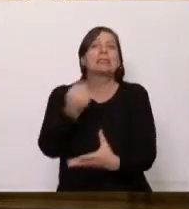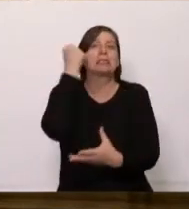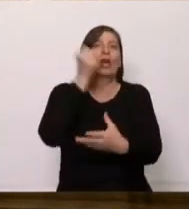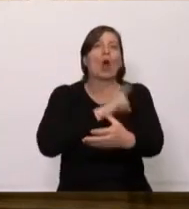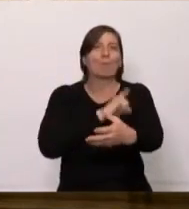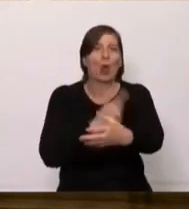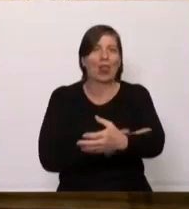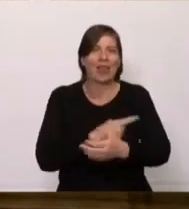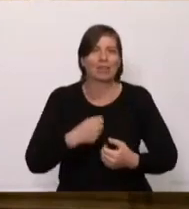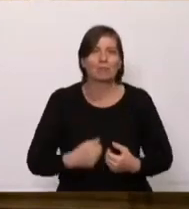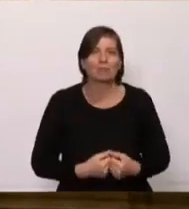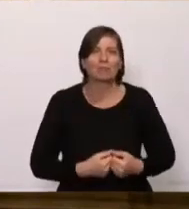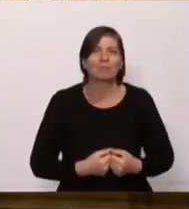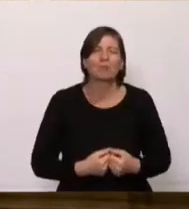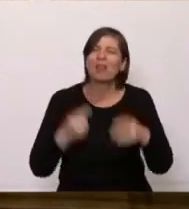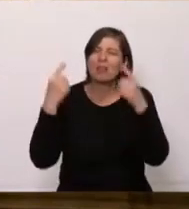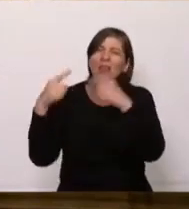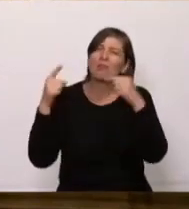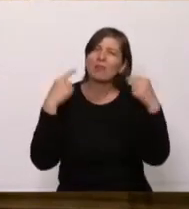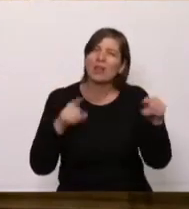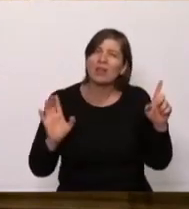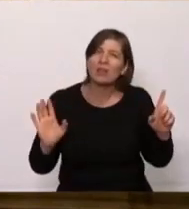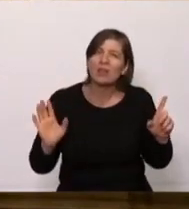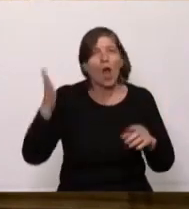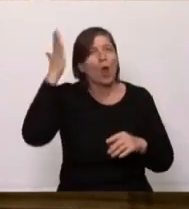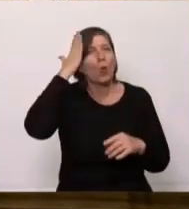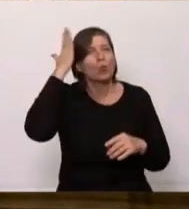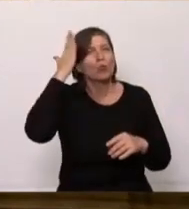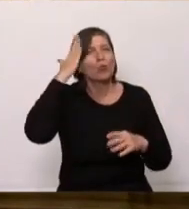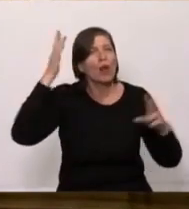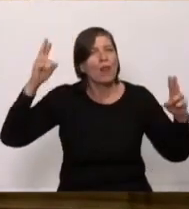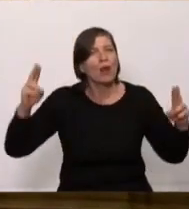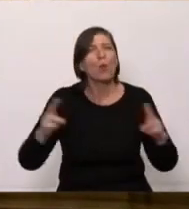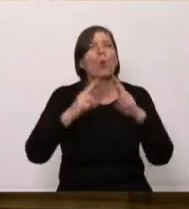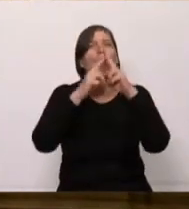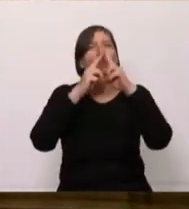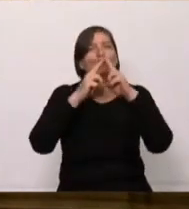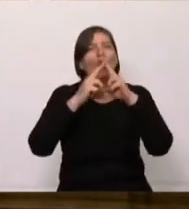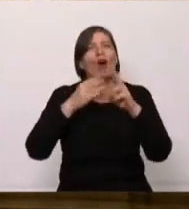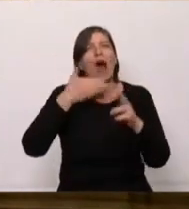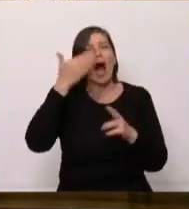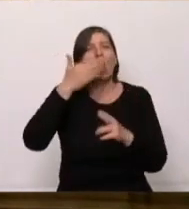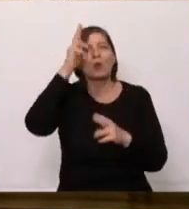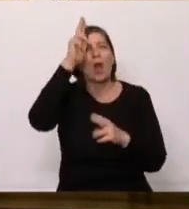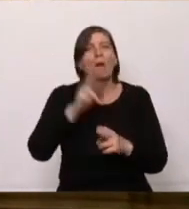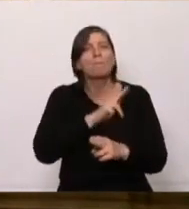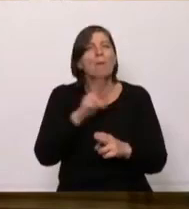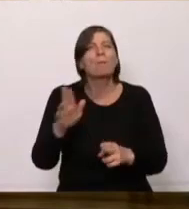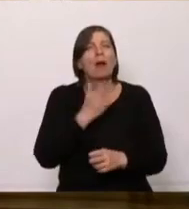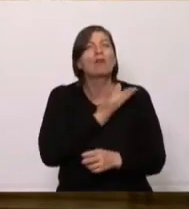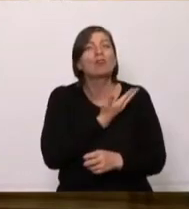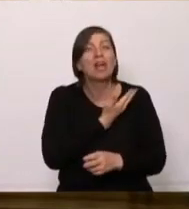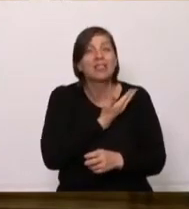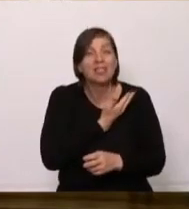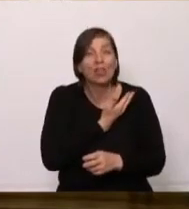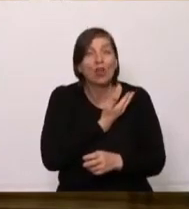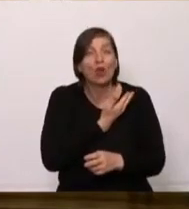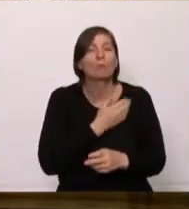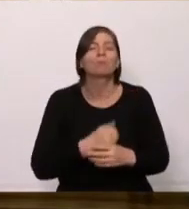poder. ¿Qué distinto es esto a la cultura del encuentro de la que nos habla el Papa Francisco?